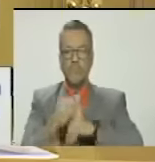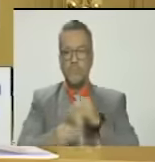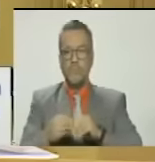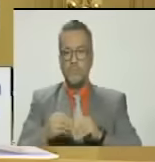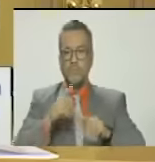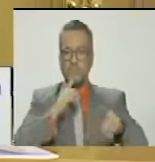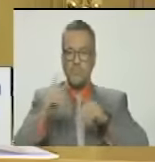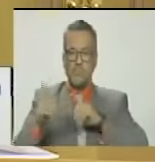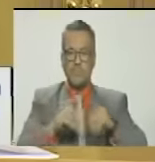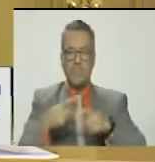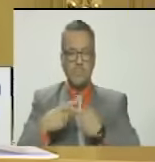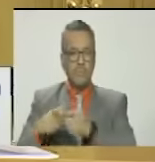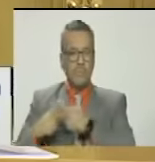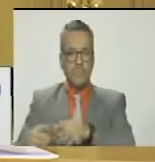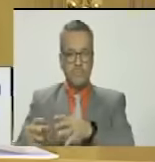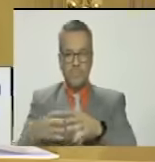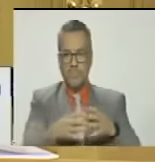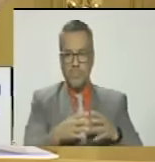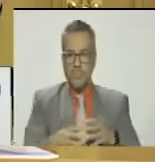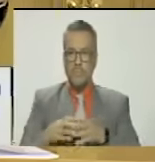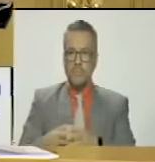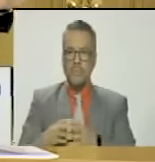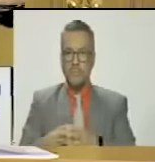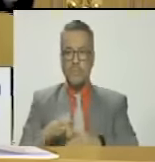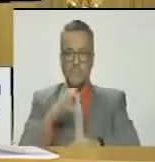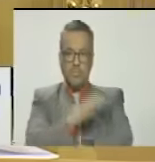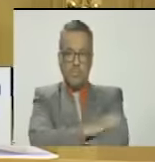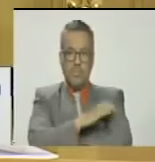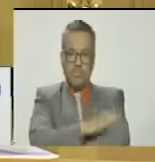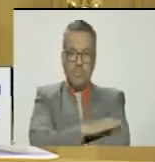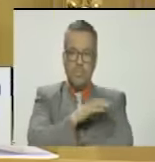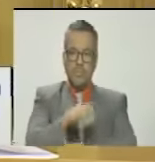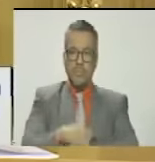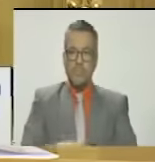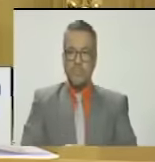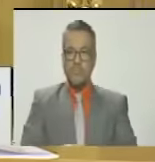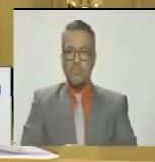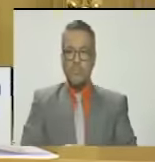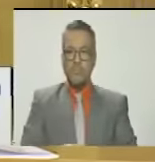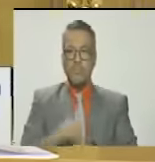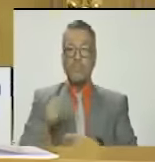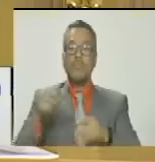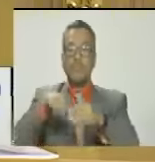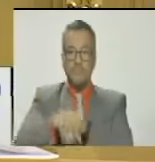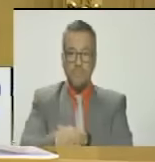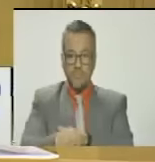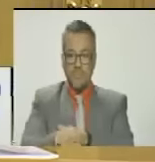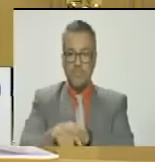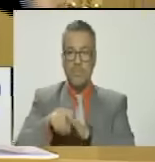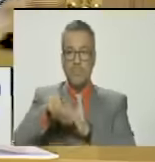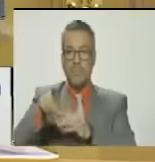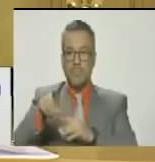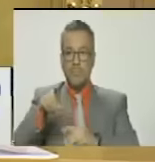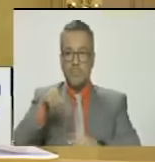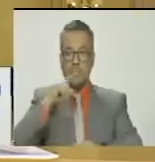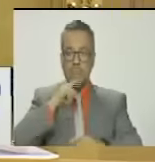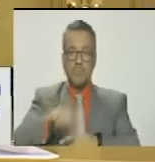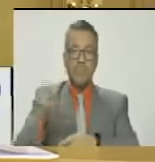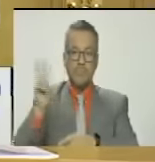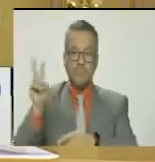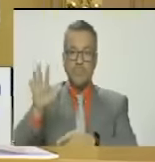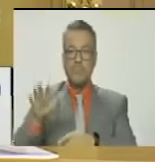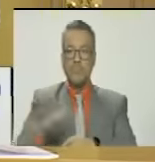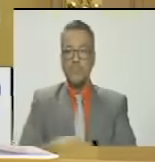de diálogo con distintos sectores de la oposición, incluida la fascista de